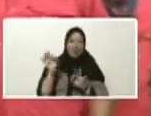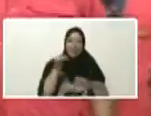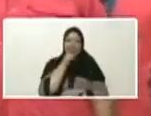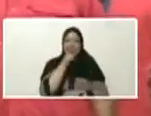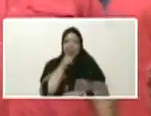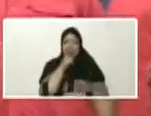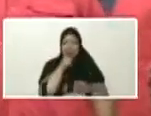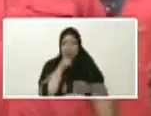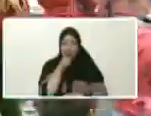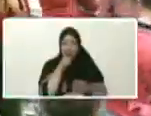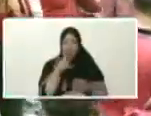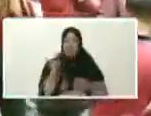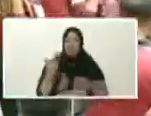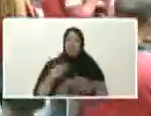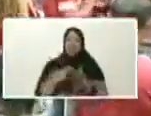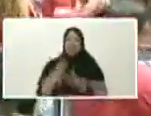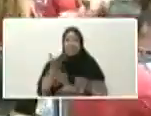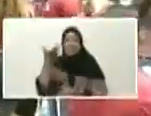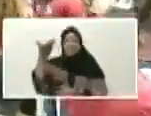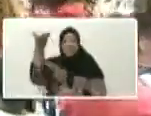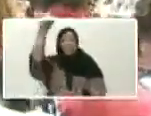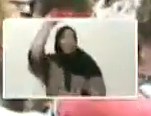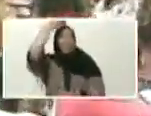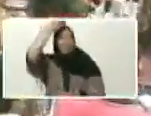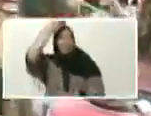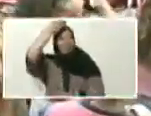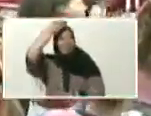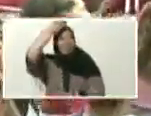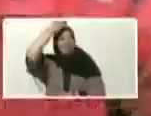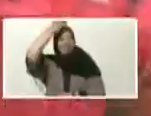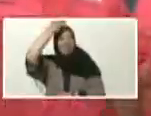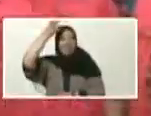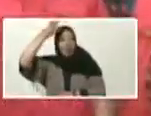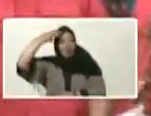comprenda, pero sigo siendo el